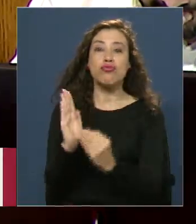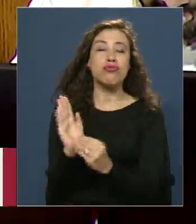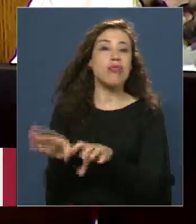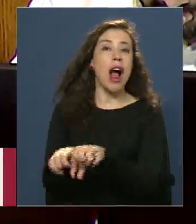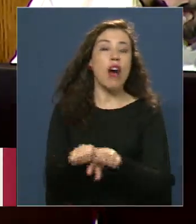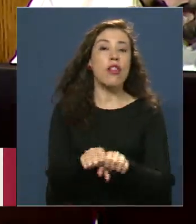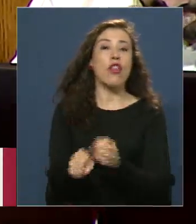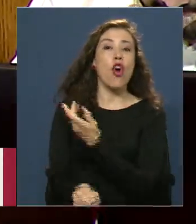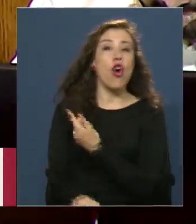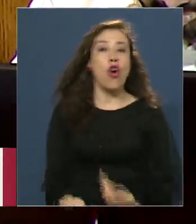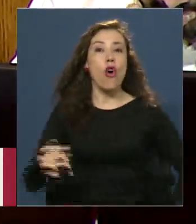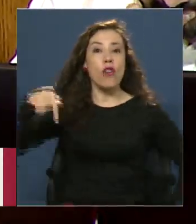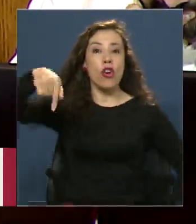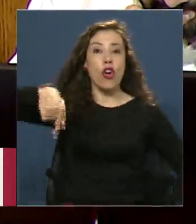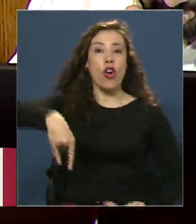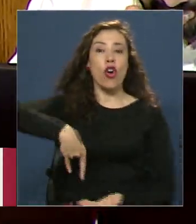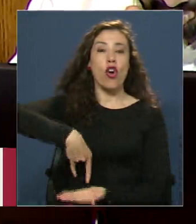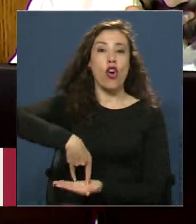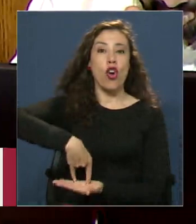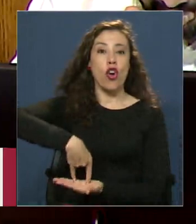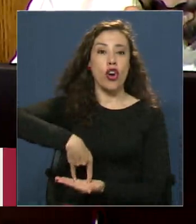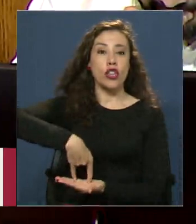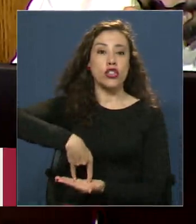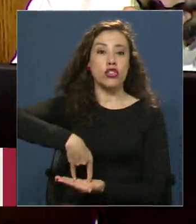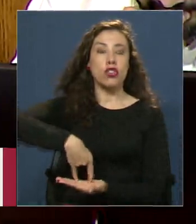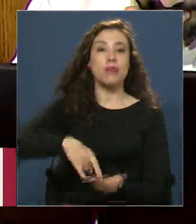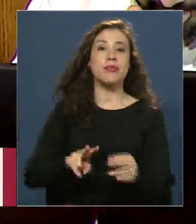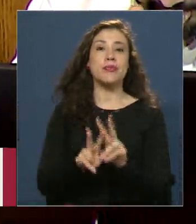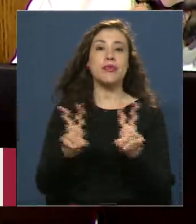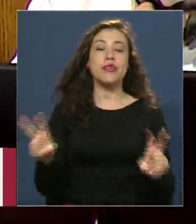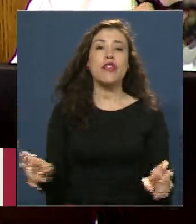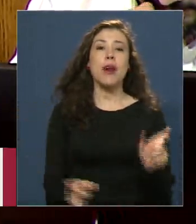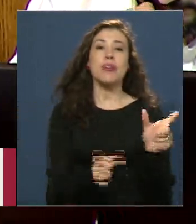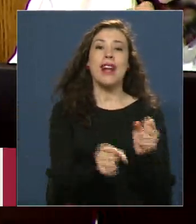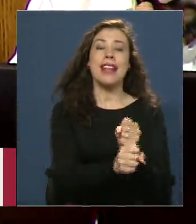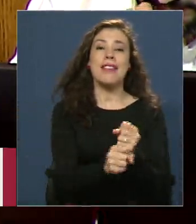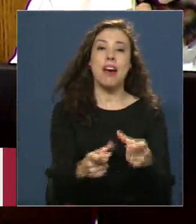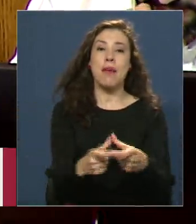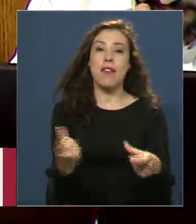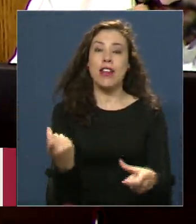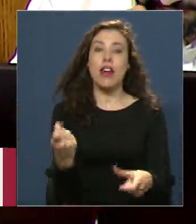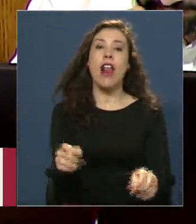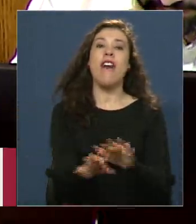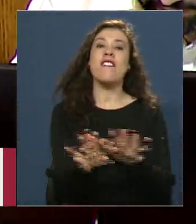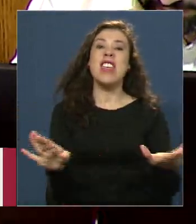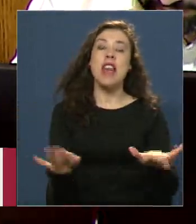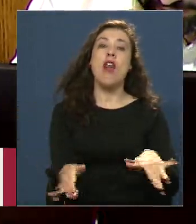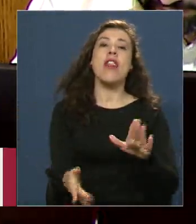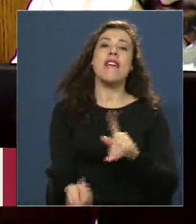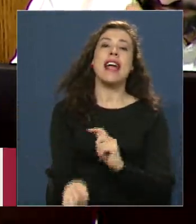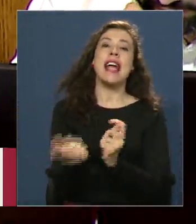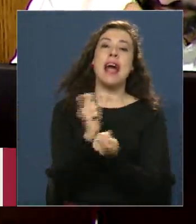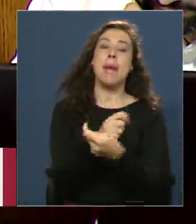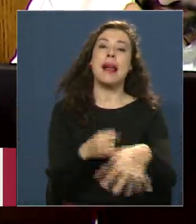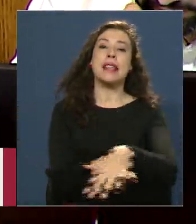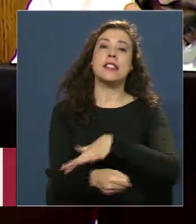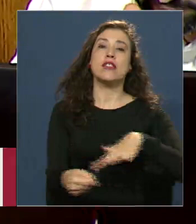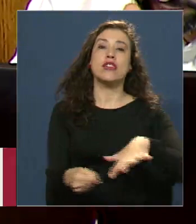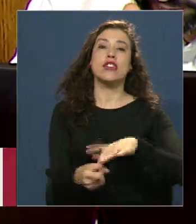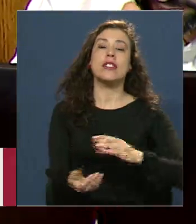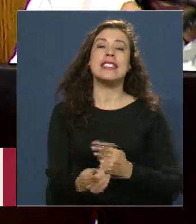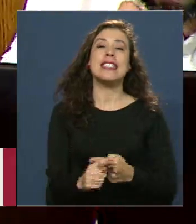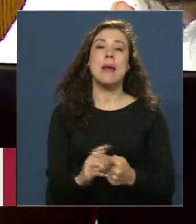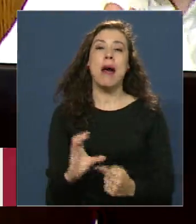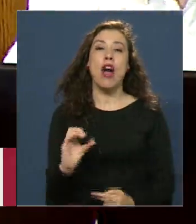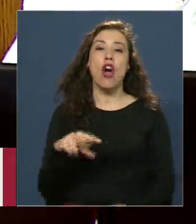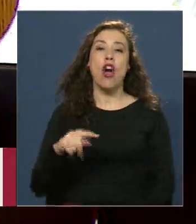gobierno y este Congreso respecto de los honorarios que han de pasar a una situación de contratos